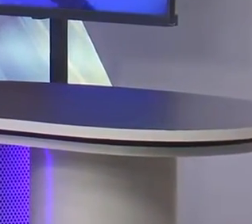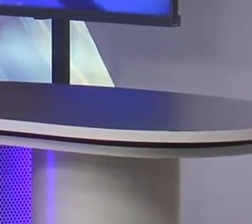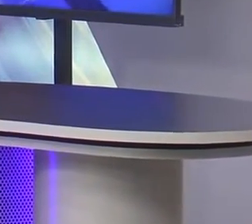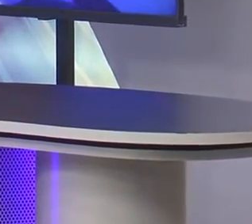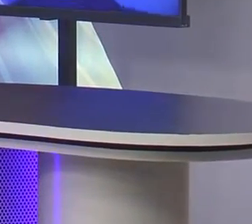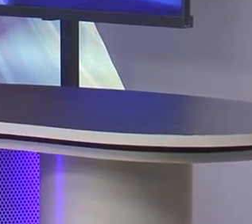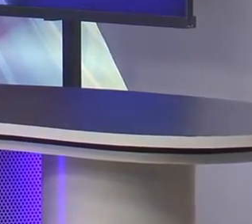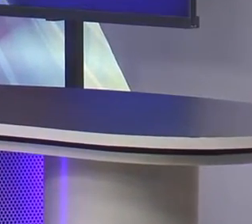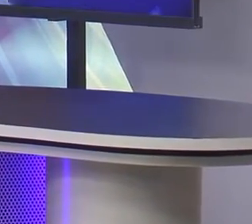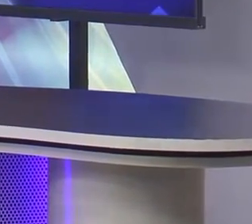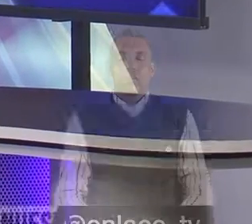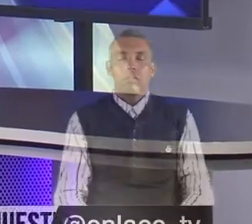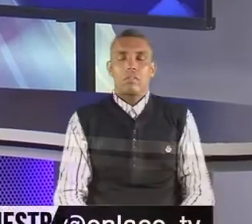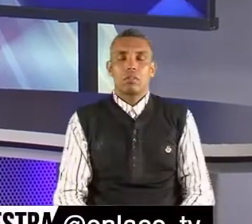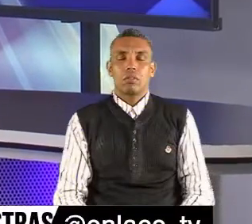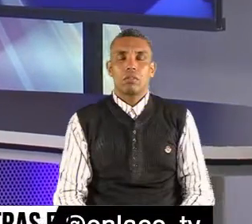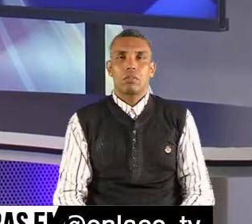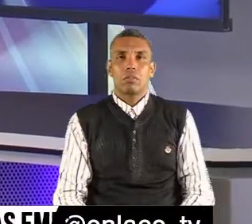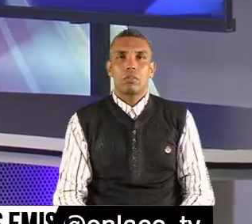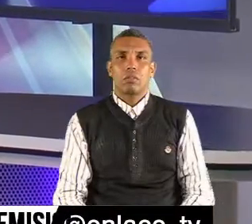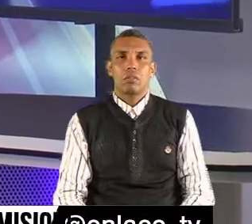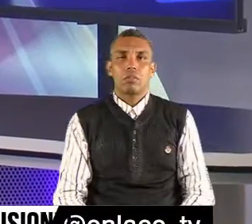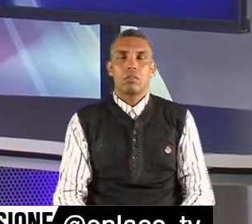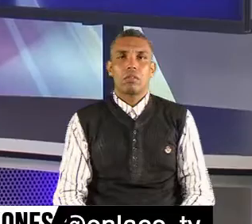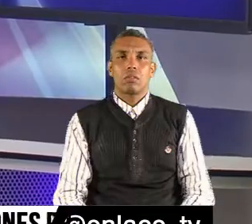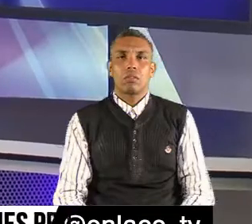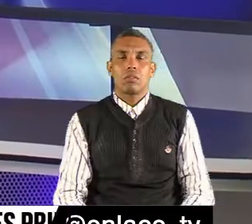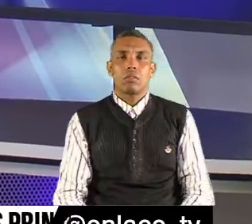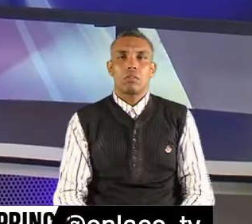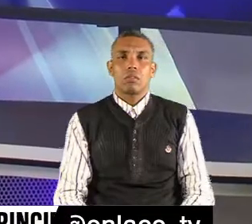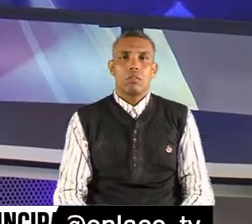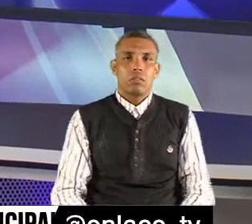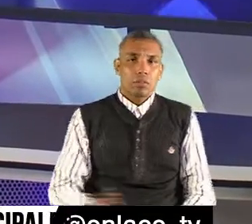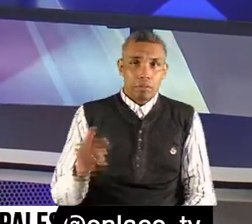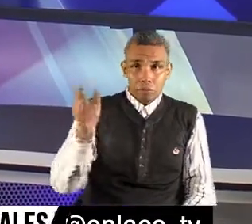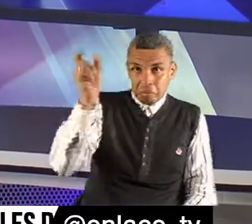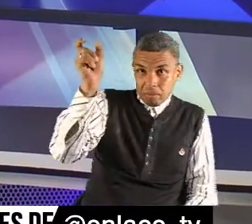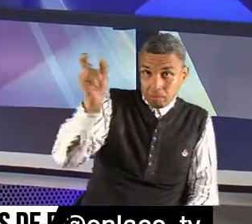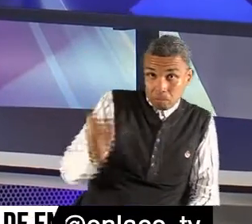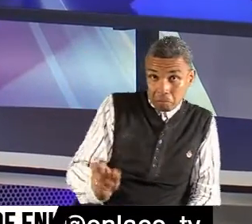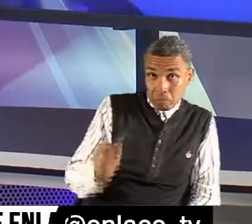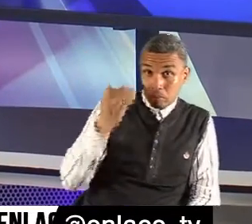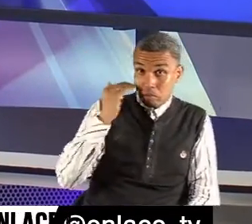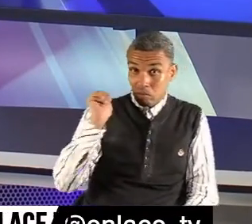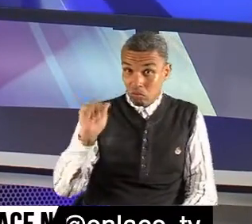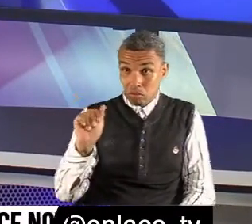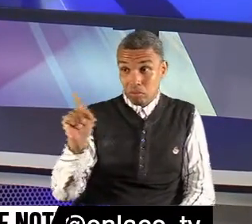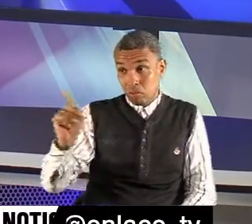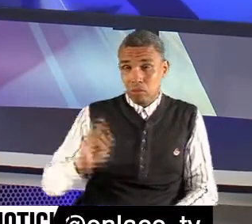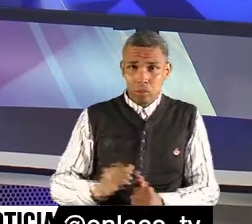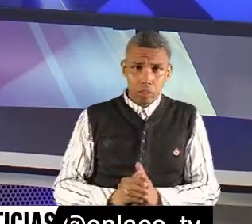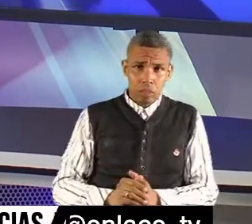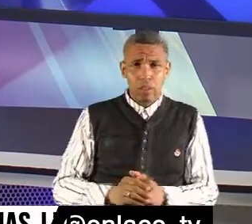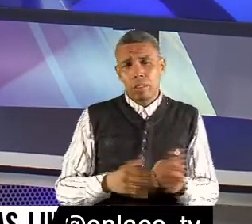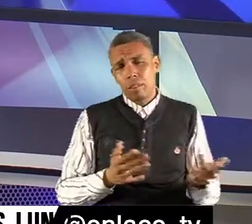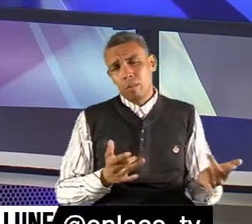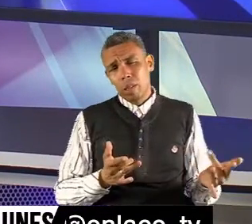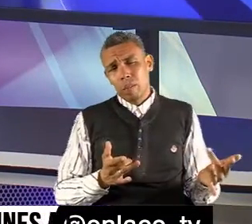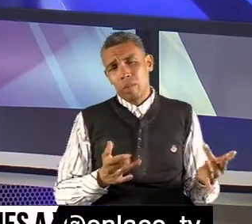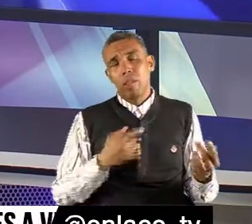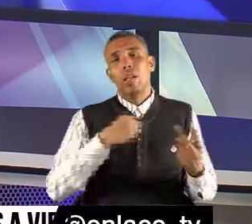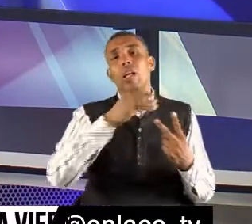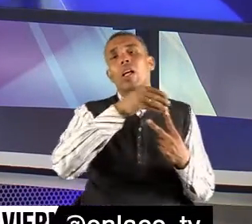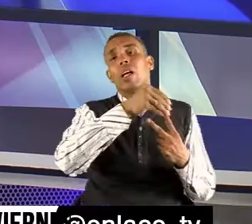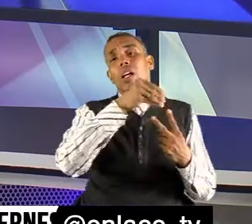Un nuevo caso de negligencia médica denuncia esta paciente que desde hace 3 años espera de la EPS Comeva, ahora